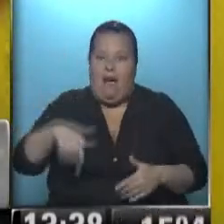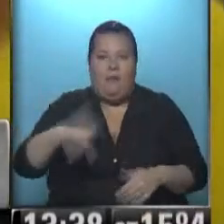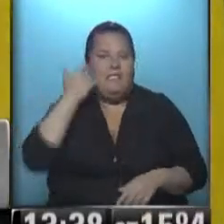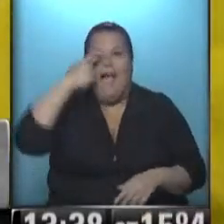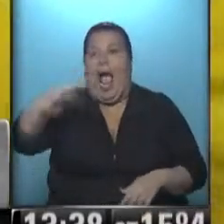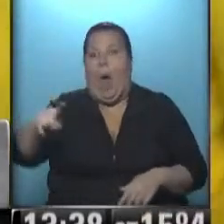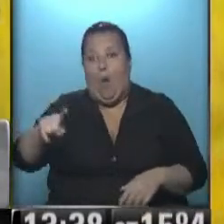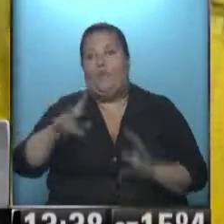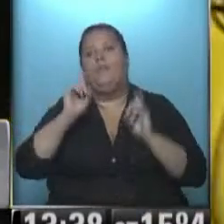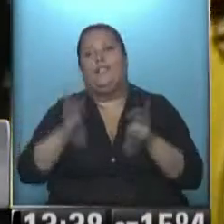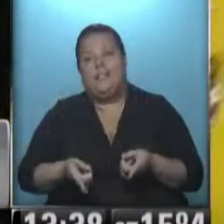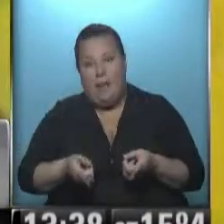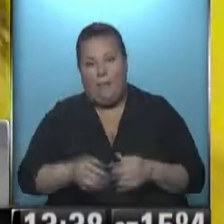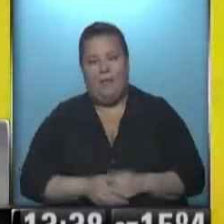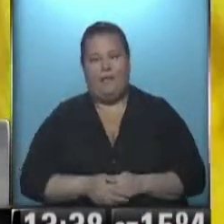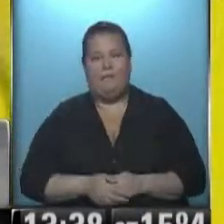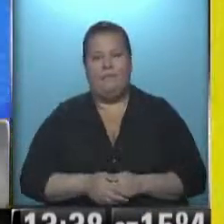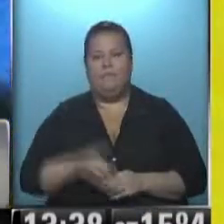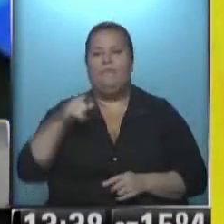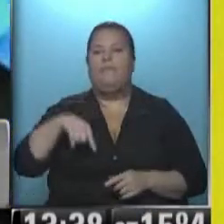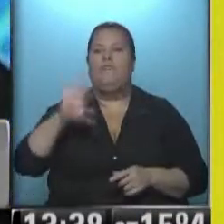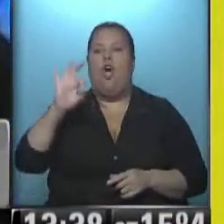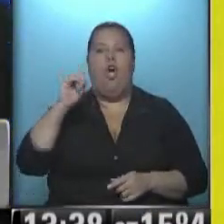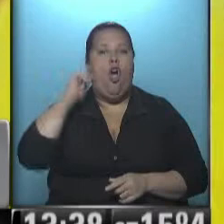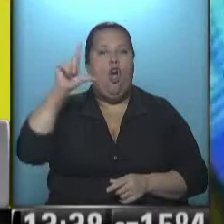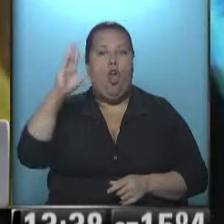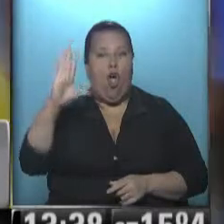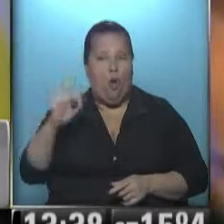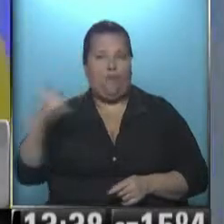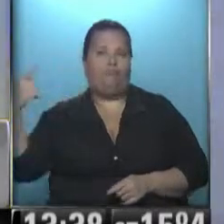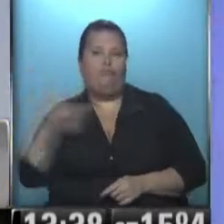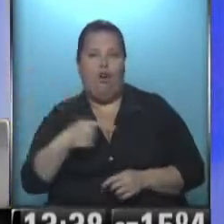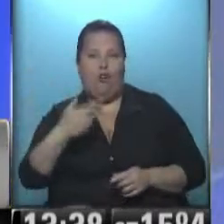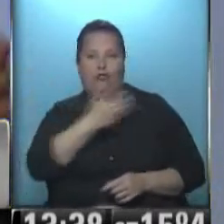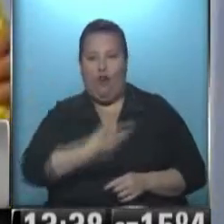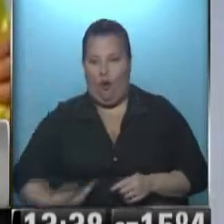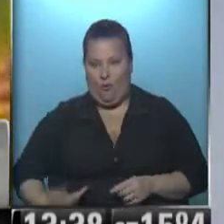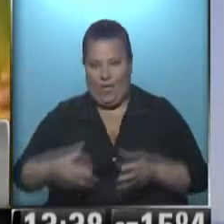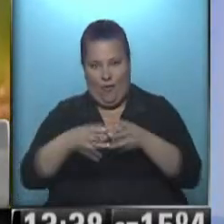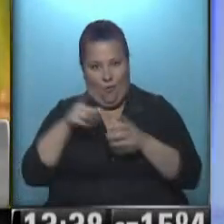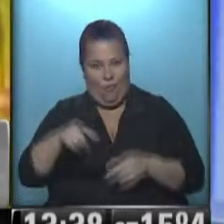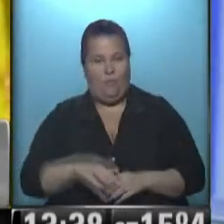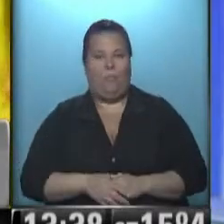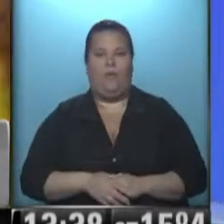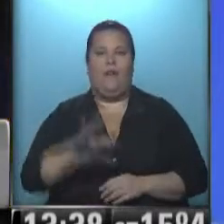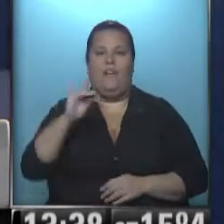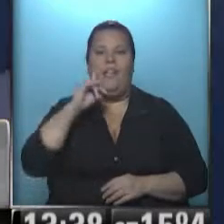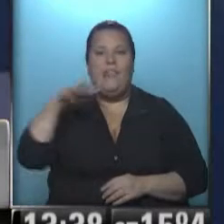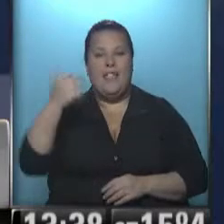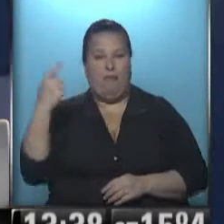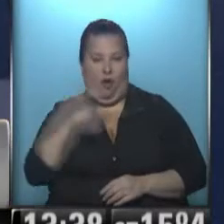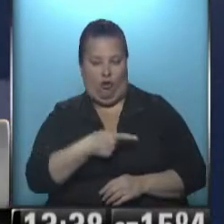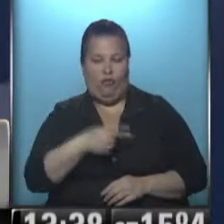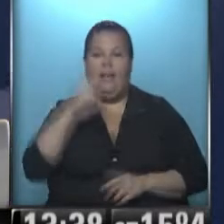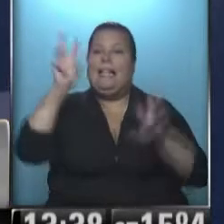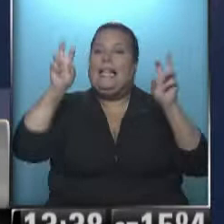del último por un lado y además porque fue en la cadena O Globo, opositora al actual gobierno de Dilma Rousseff. El tema